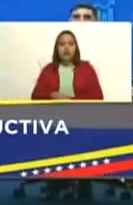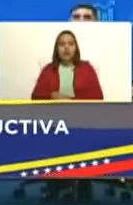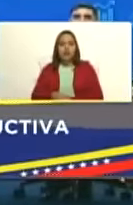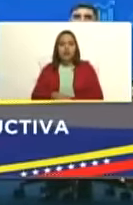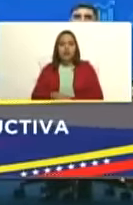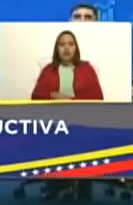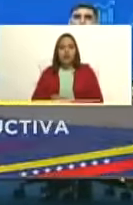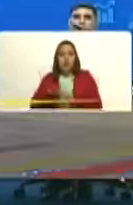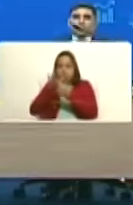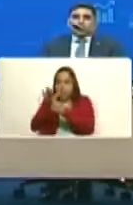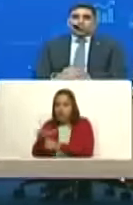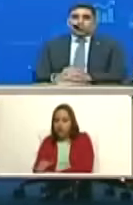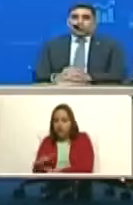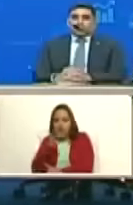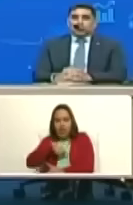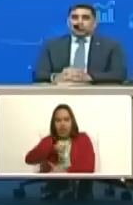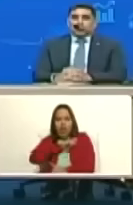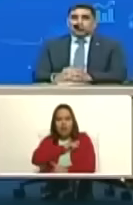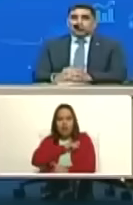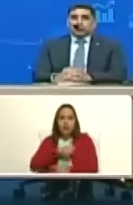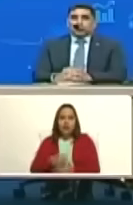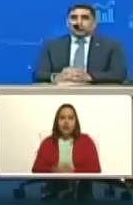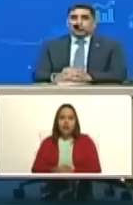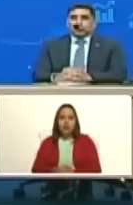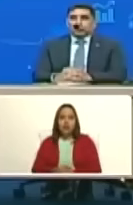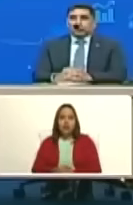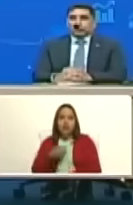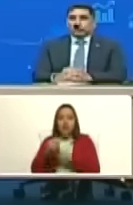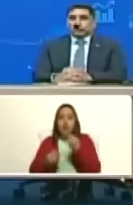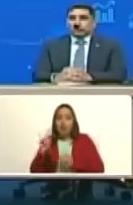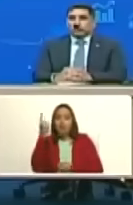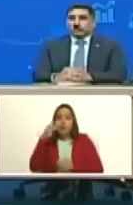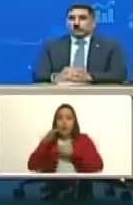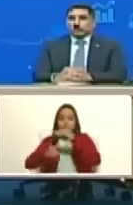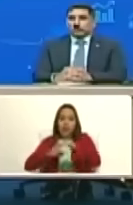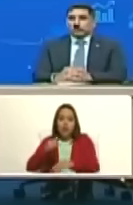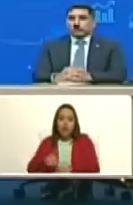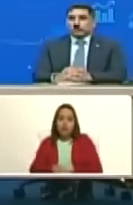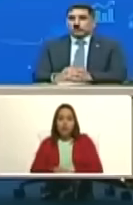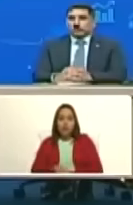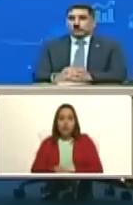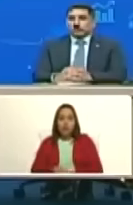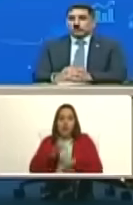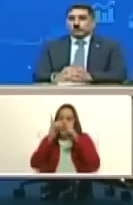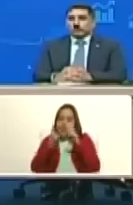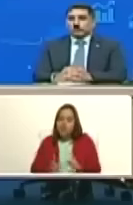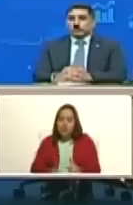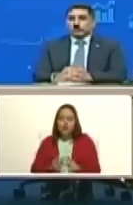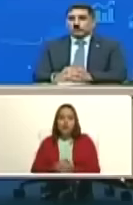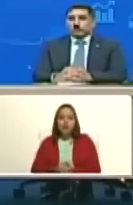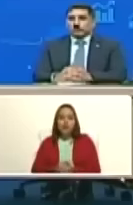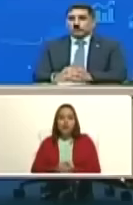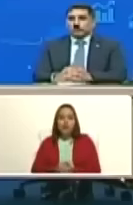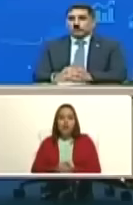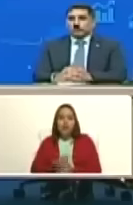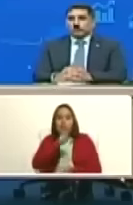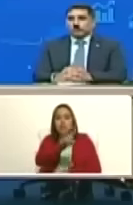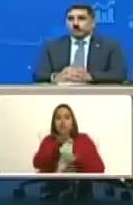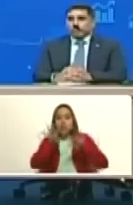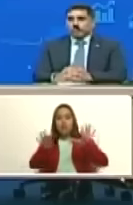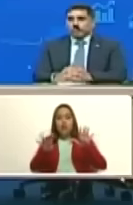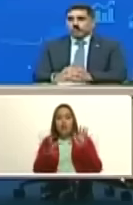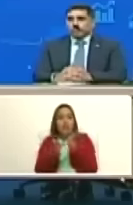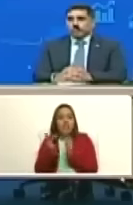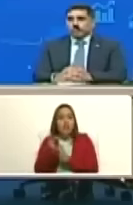la ocupación de España y se dio el primer paso de autonomía aquel 19 de abril. Nunca